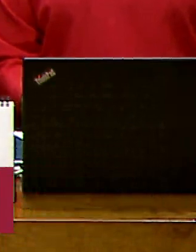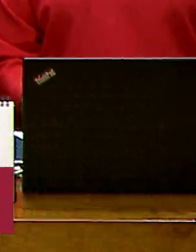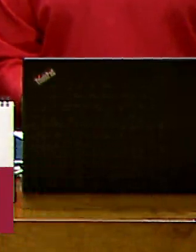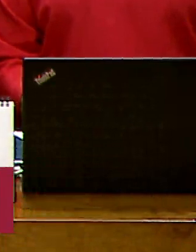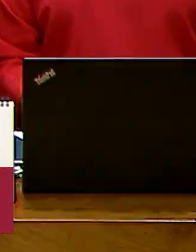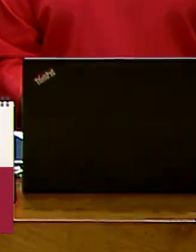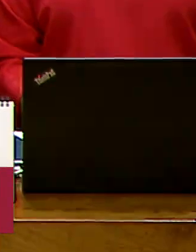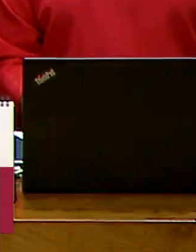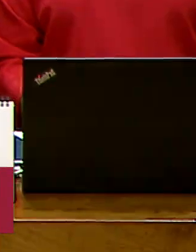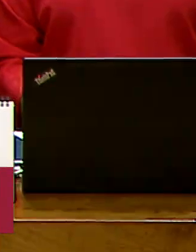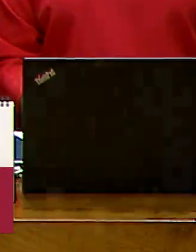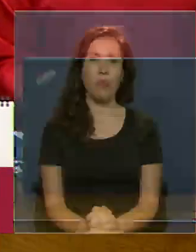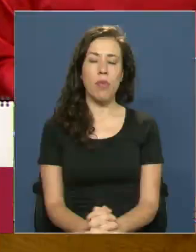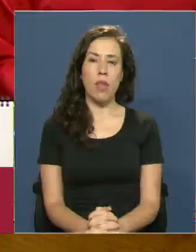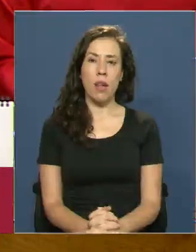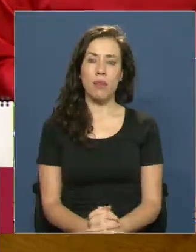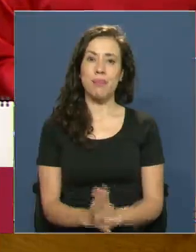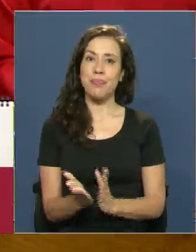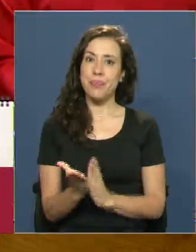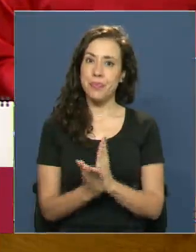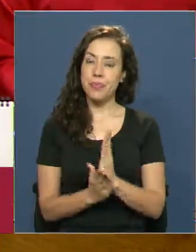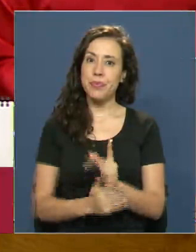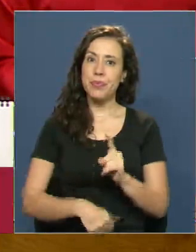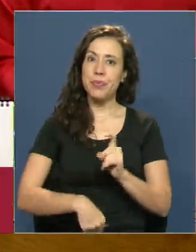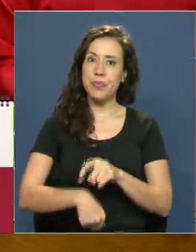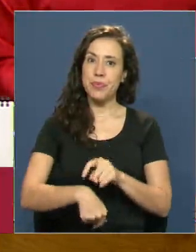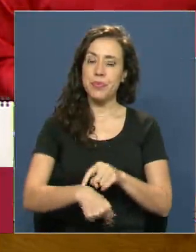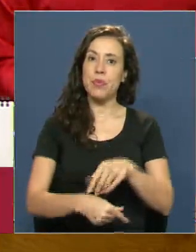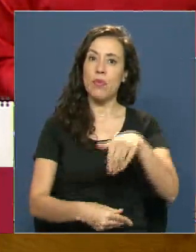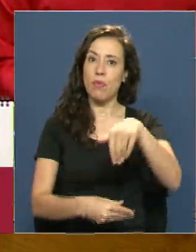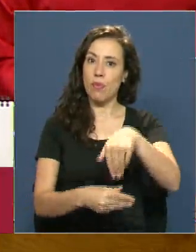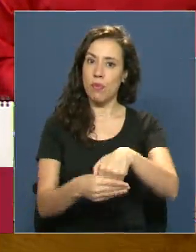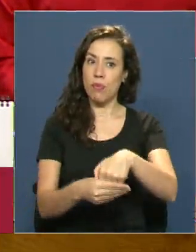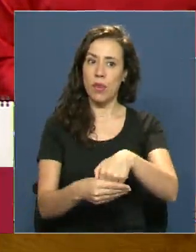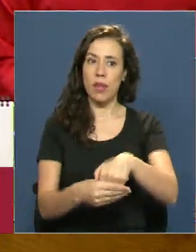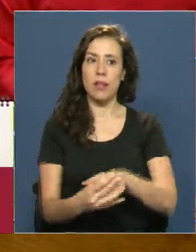Sí. Estimados colegas, iniciamos tiempo de votaciones.